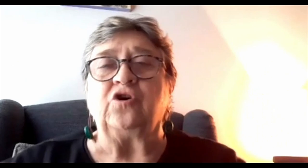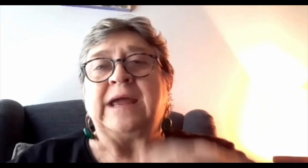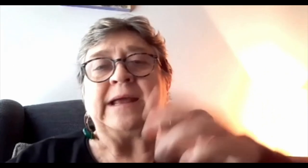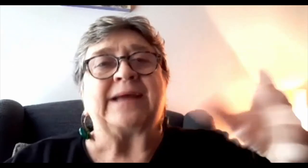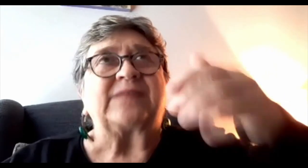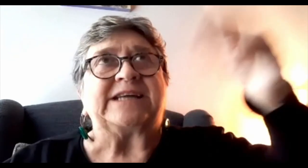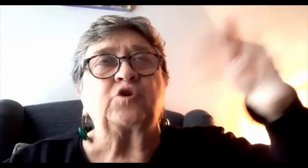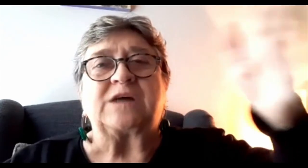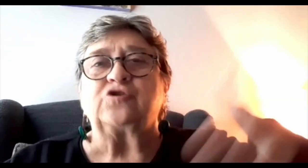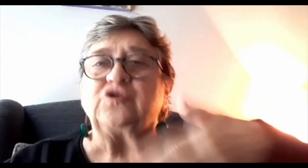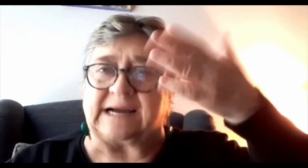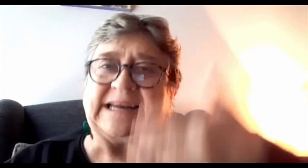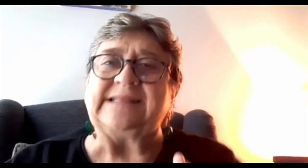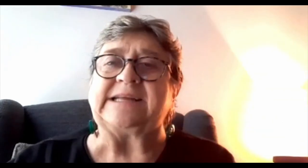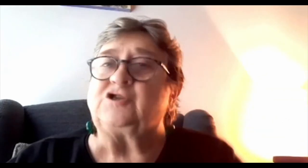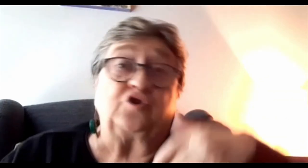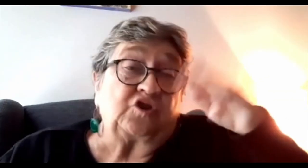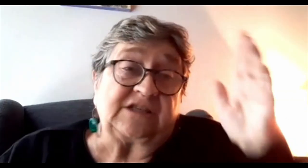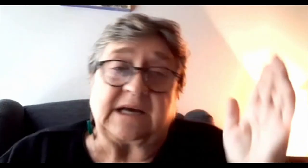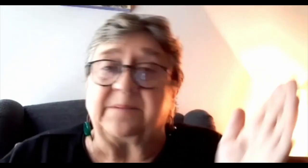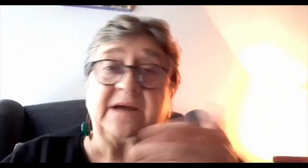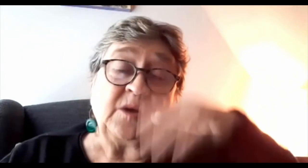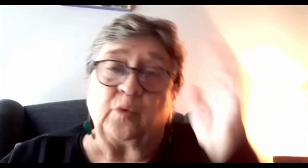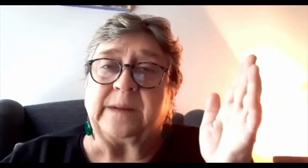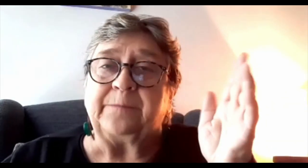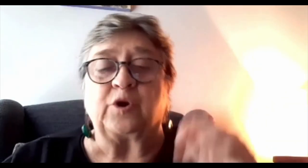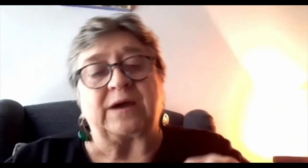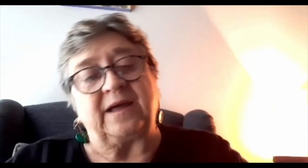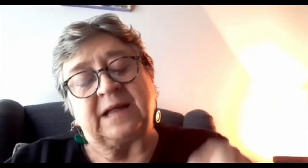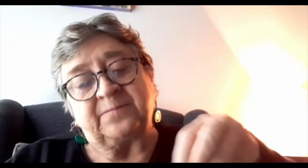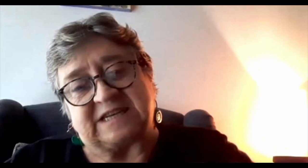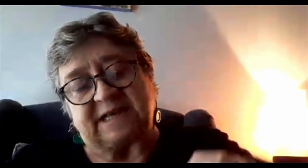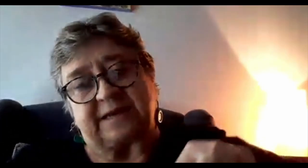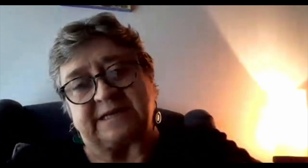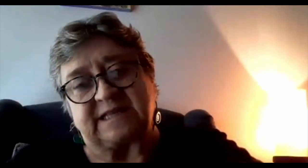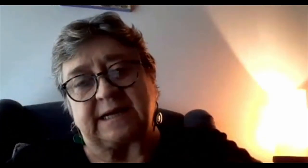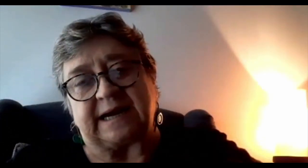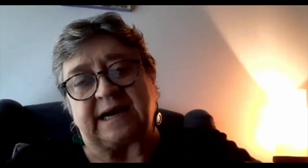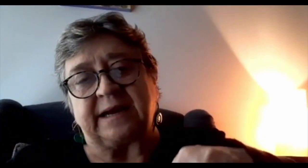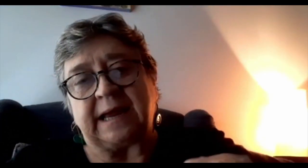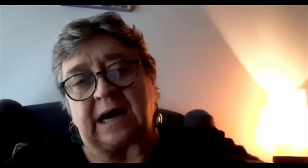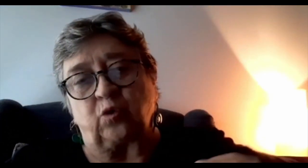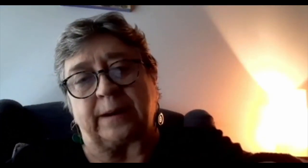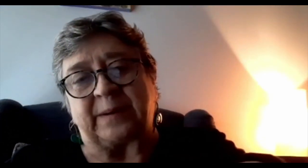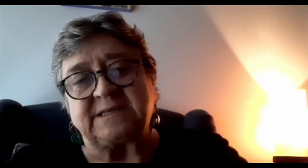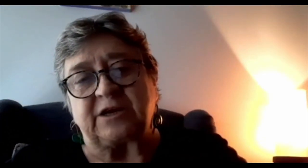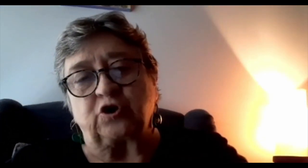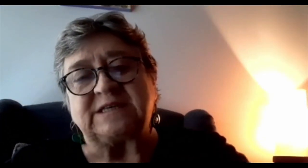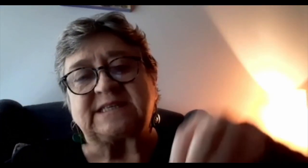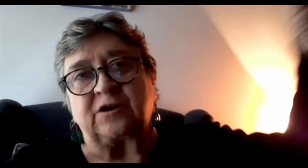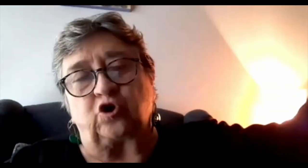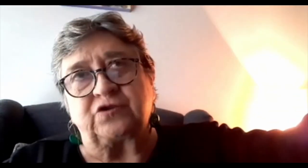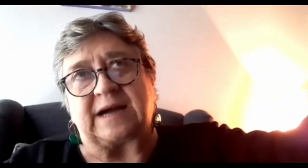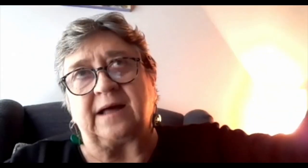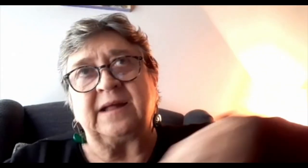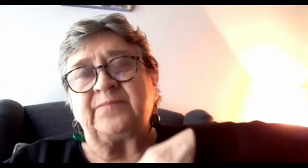pico, 3, 4 tengan el derecho, no se sabe muy bien por qué, de ser quienes declaran a Cuba país